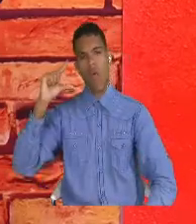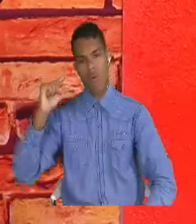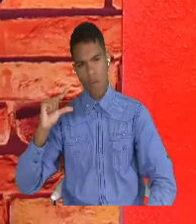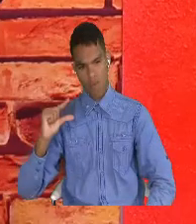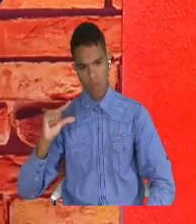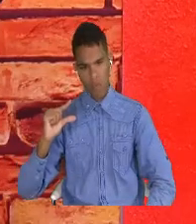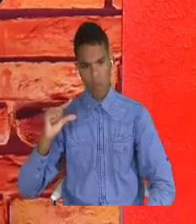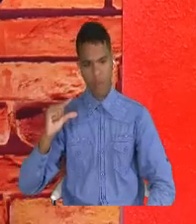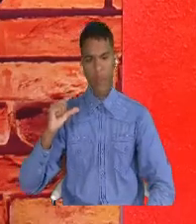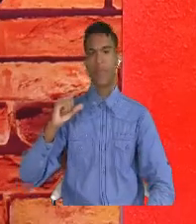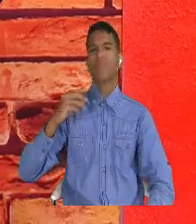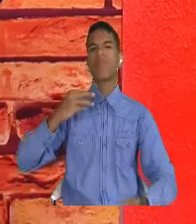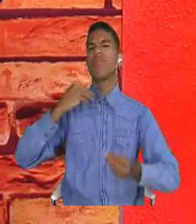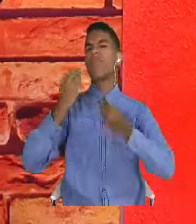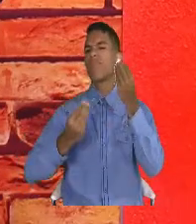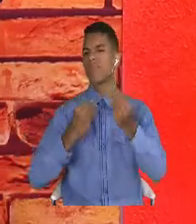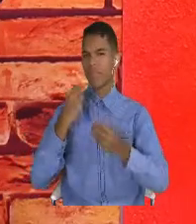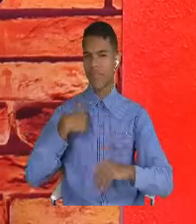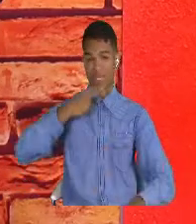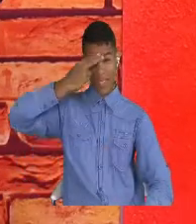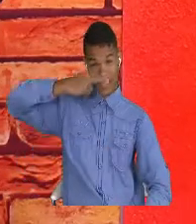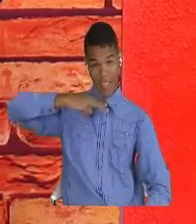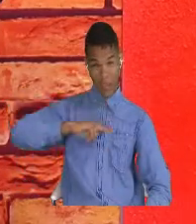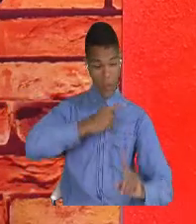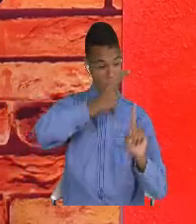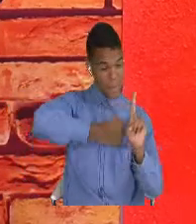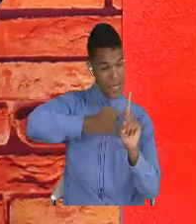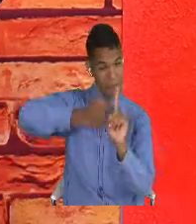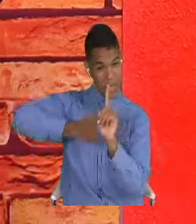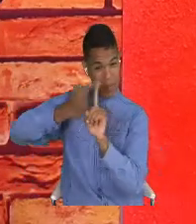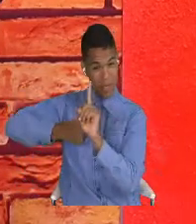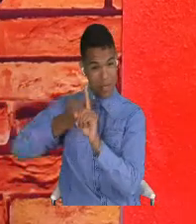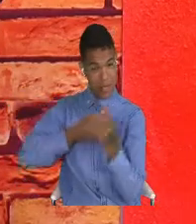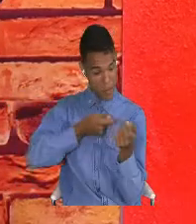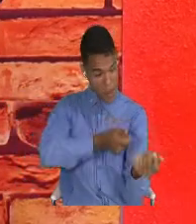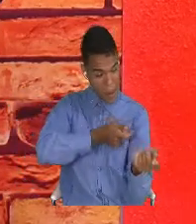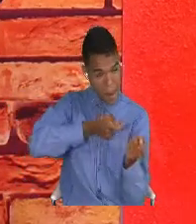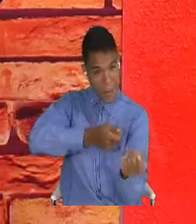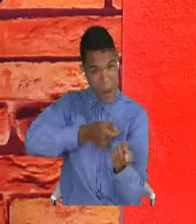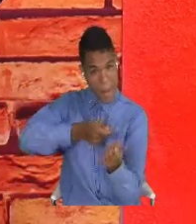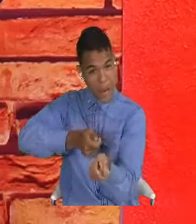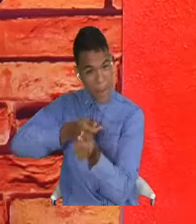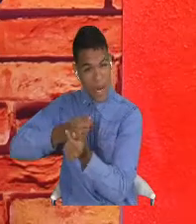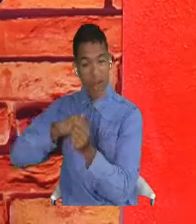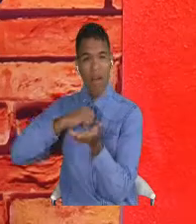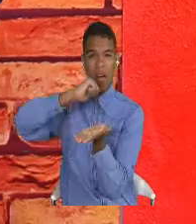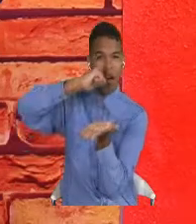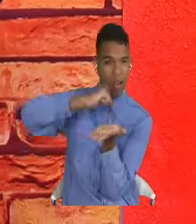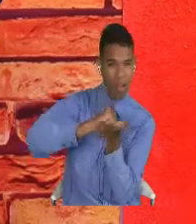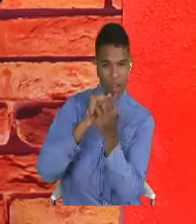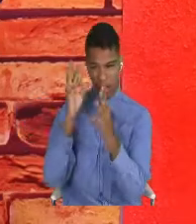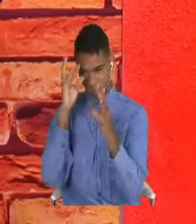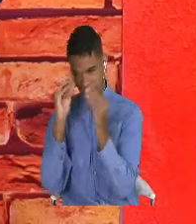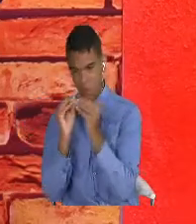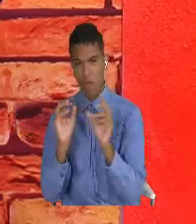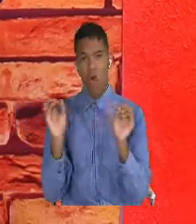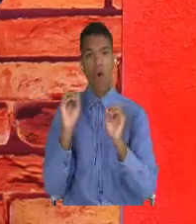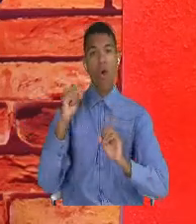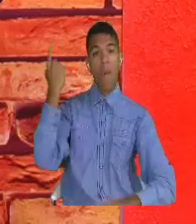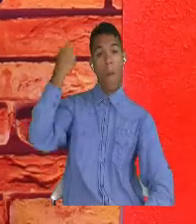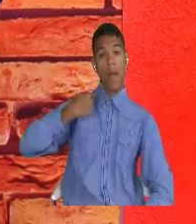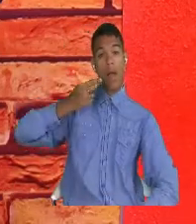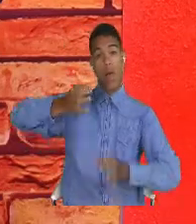busca es disminuir precisamente esa cuota de alimentos que ya está fija y preestablecida, ya sea por un acta de conciliación o por una sentencia judicial.